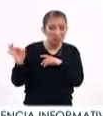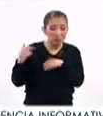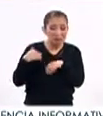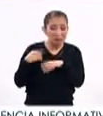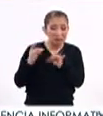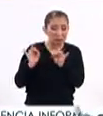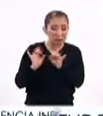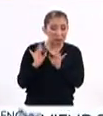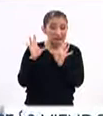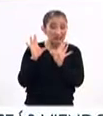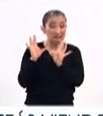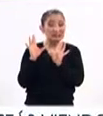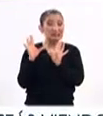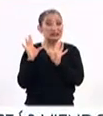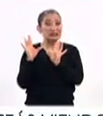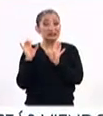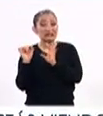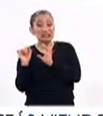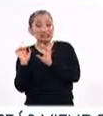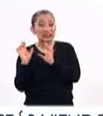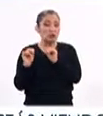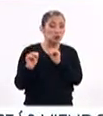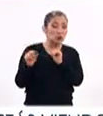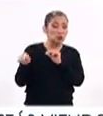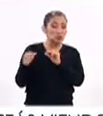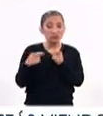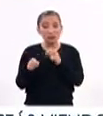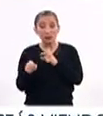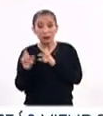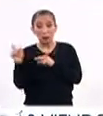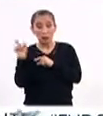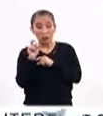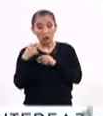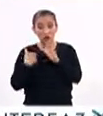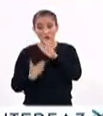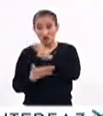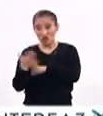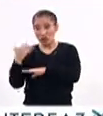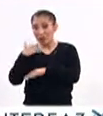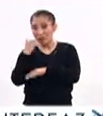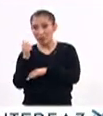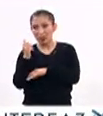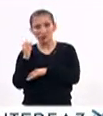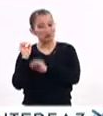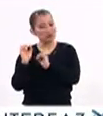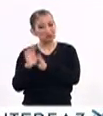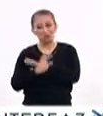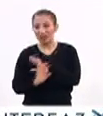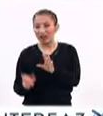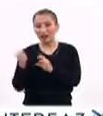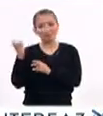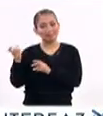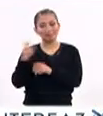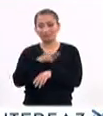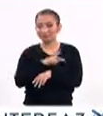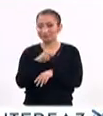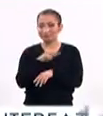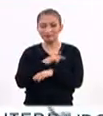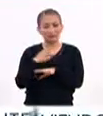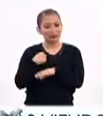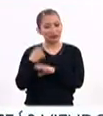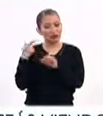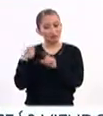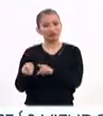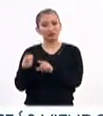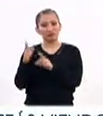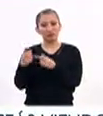¿qué pasa si? ¿Y qué pasa si? Y cuando me fui a Alemania fue cuando dije, no, esto es totalmente, tiene